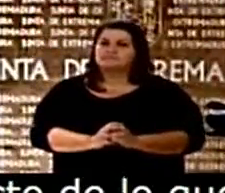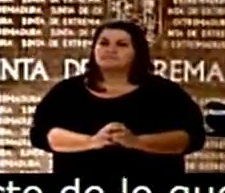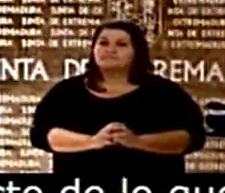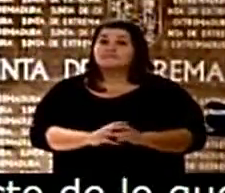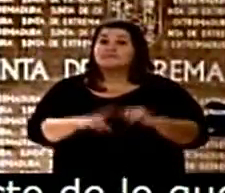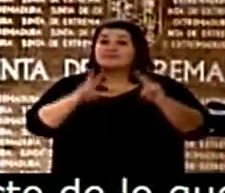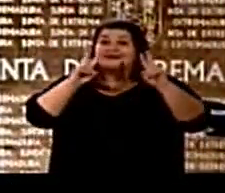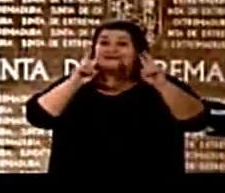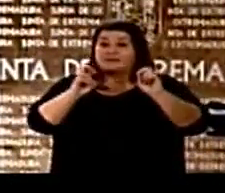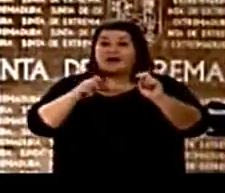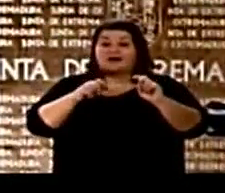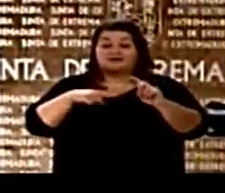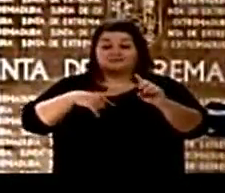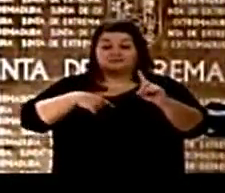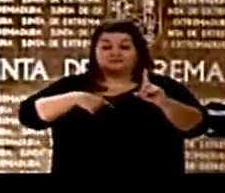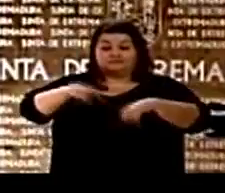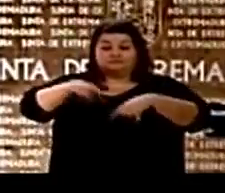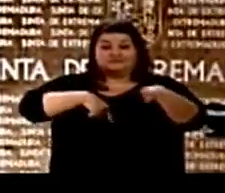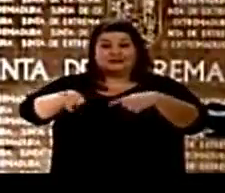En la línea convencional,